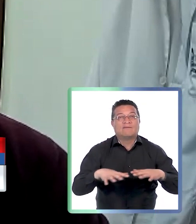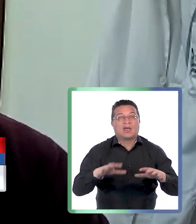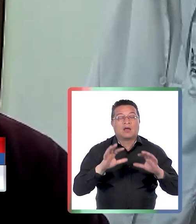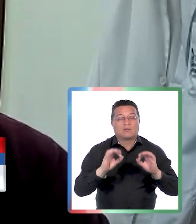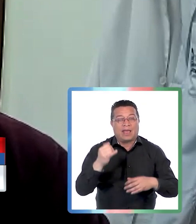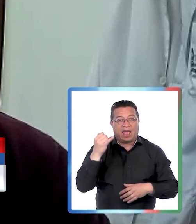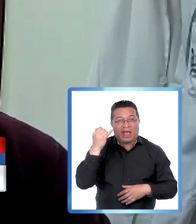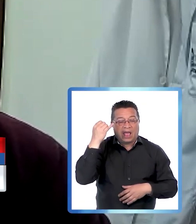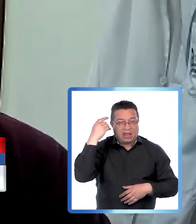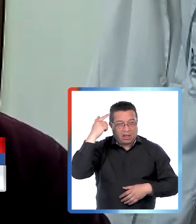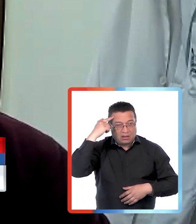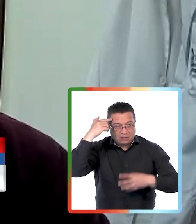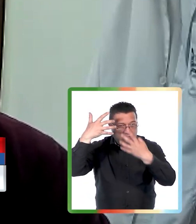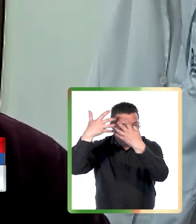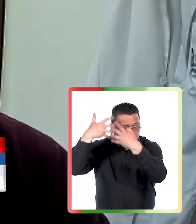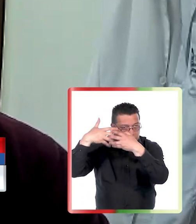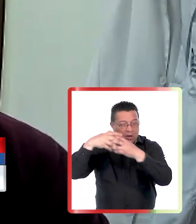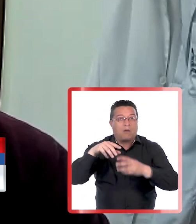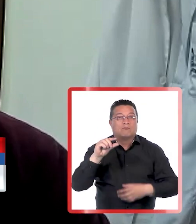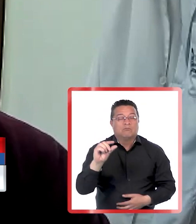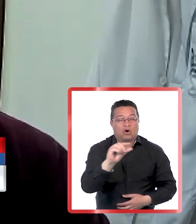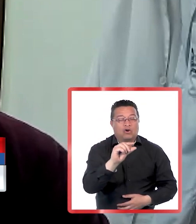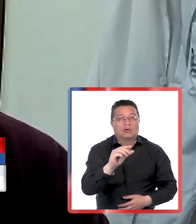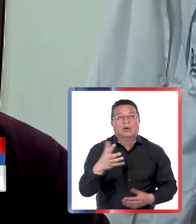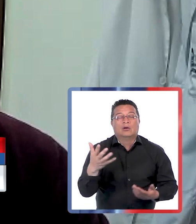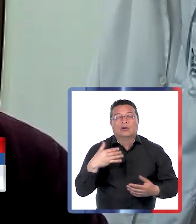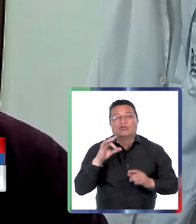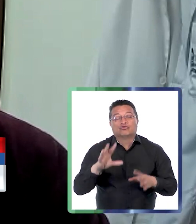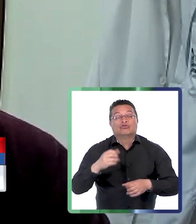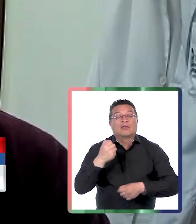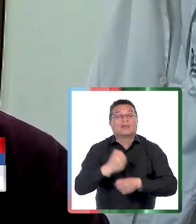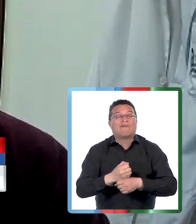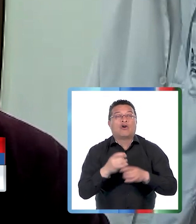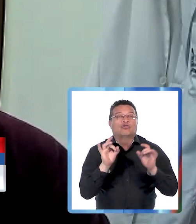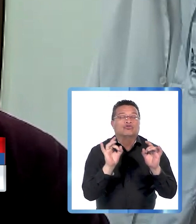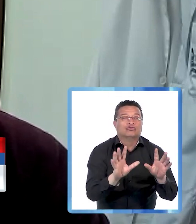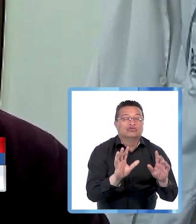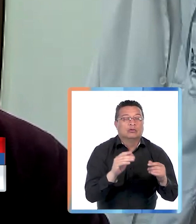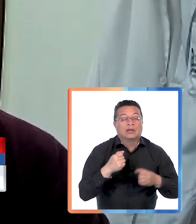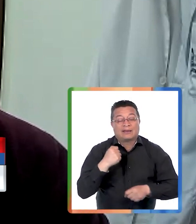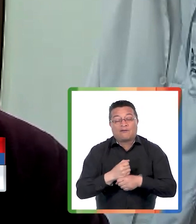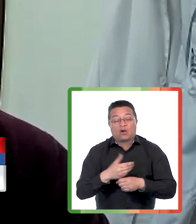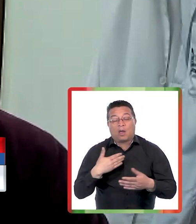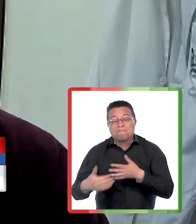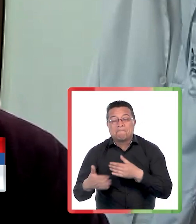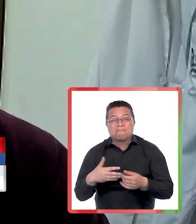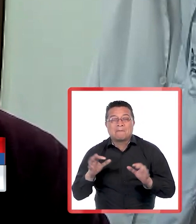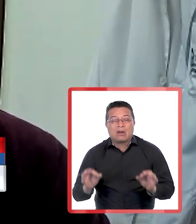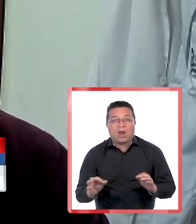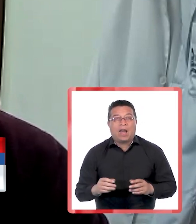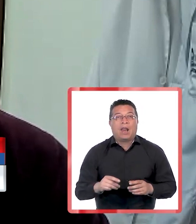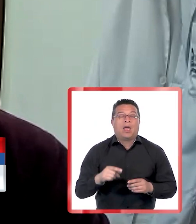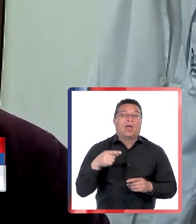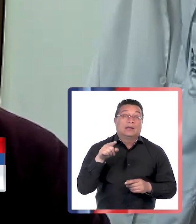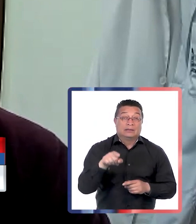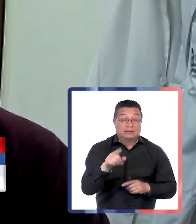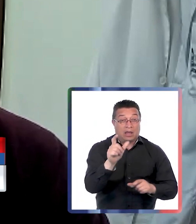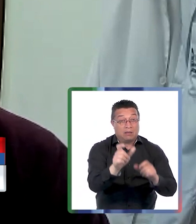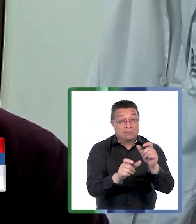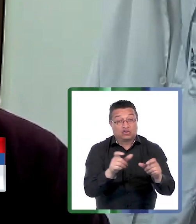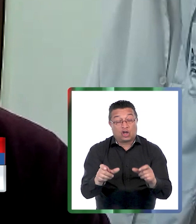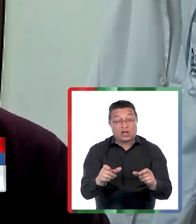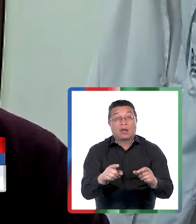actividad intelectual, ¿no? Por formación, por tipo de trabajo, en trabajos manuales. Entonces,